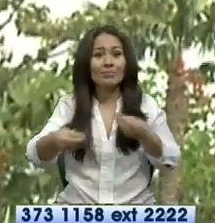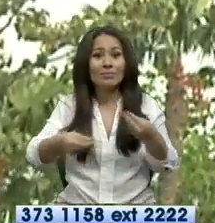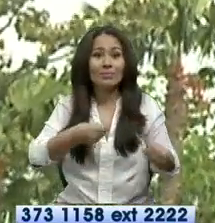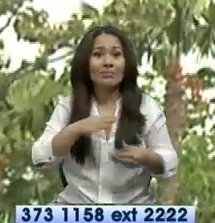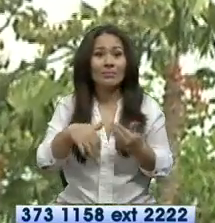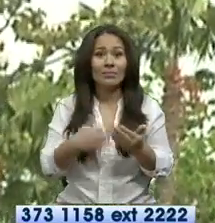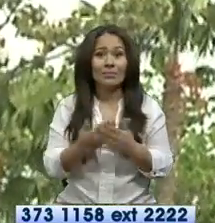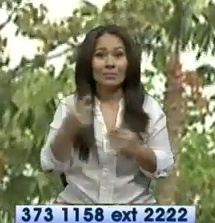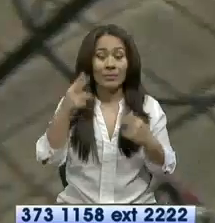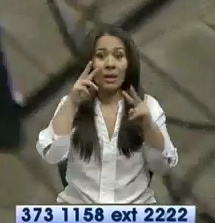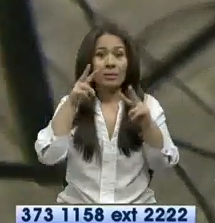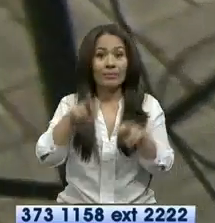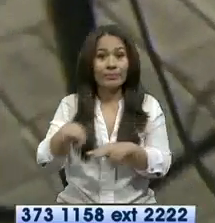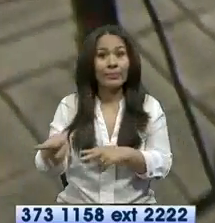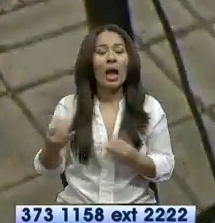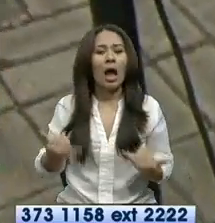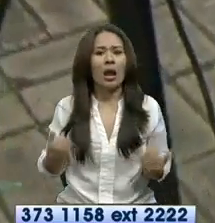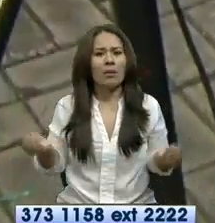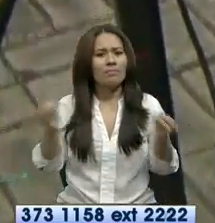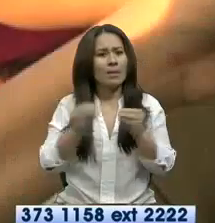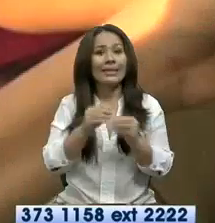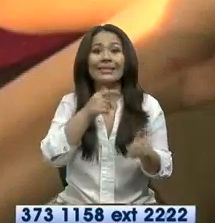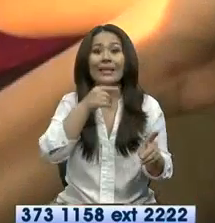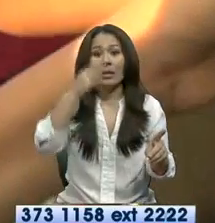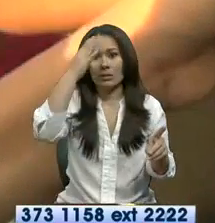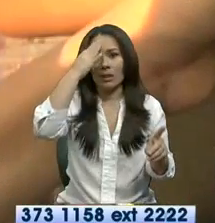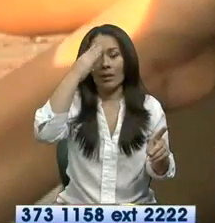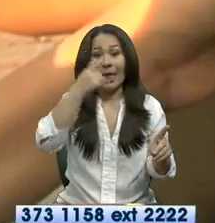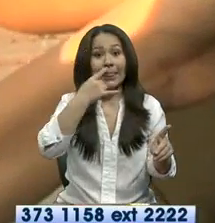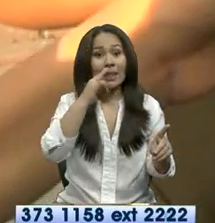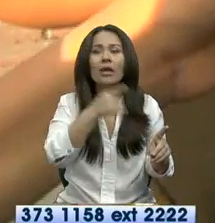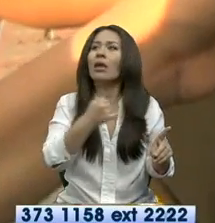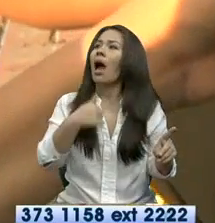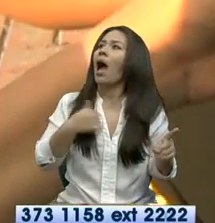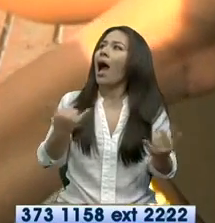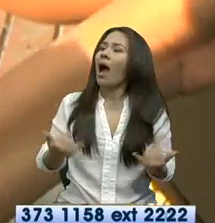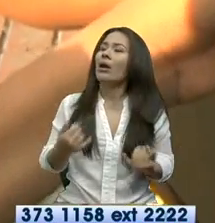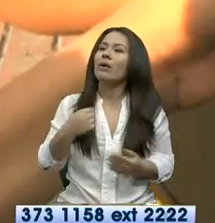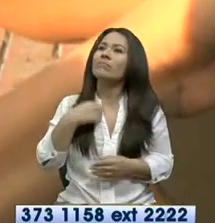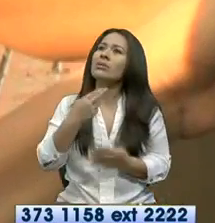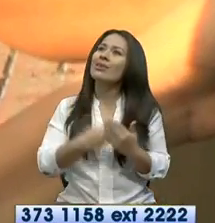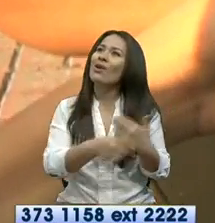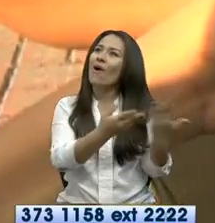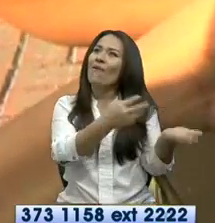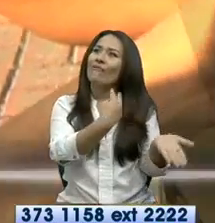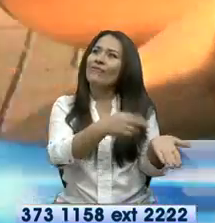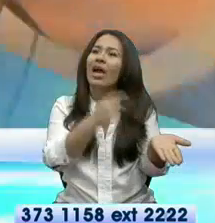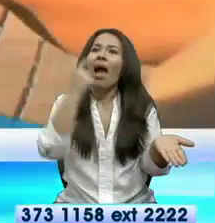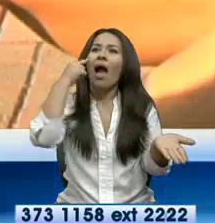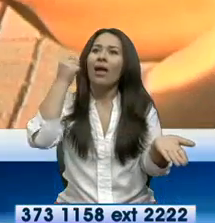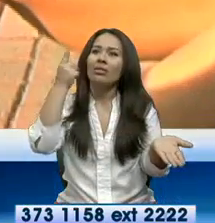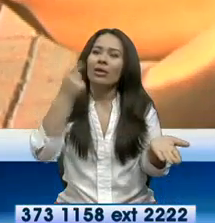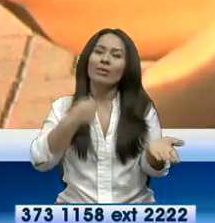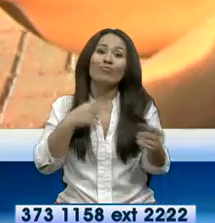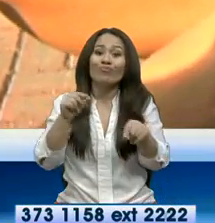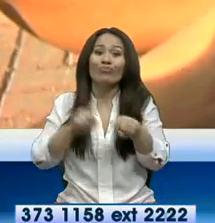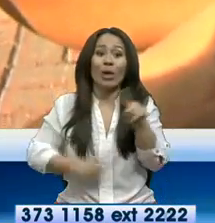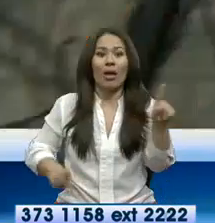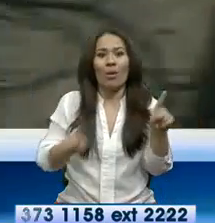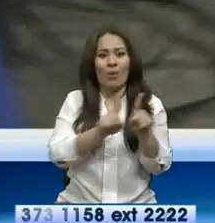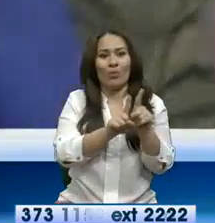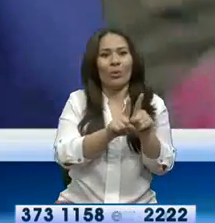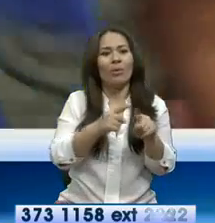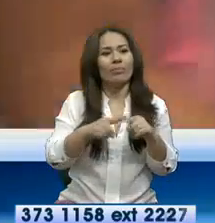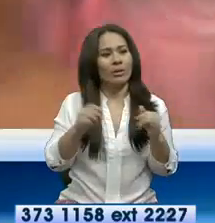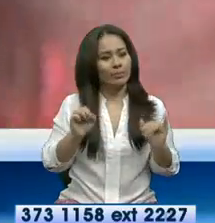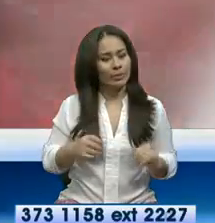y pues en este también momento están felices al saber que sus niños de alguna manera están siendo agasajados, ya que ellos no pueden estar presentes.